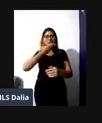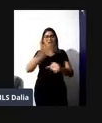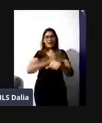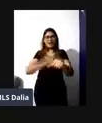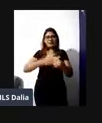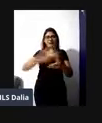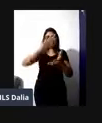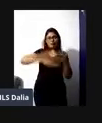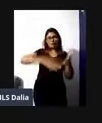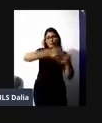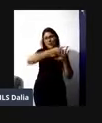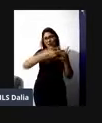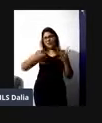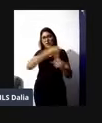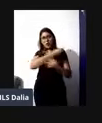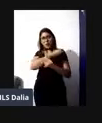esta